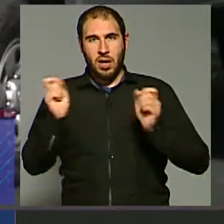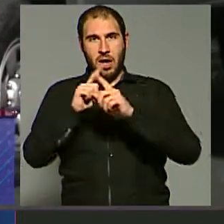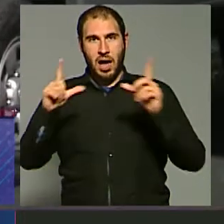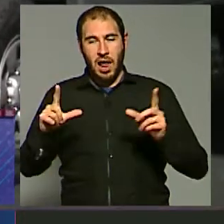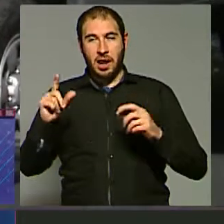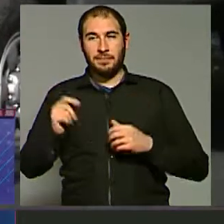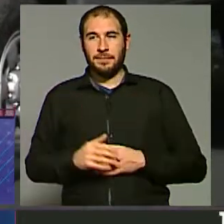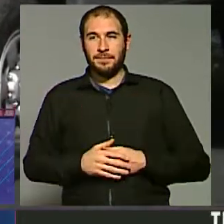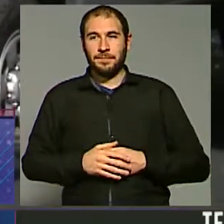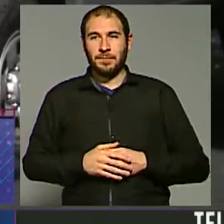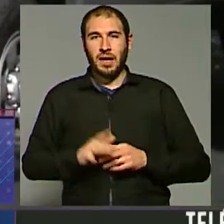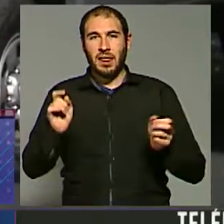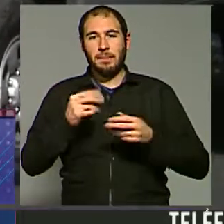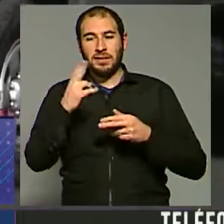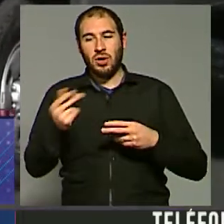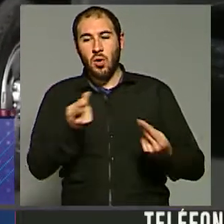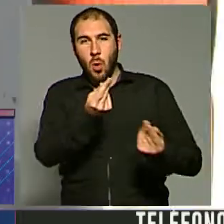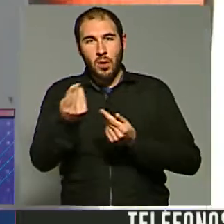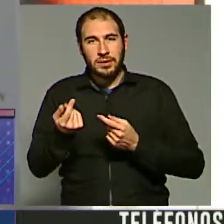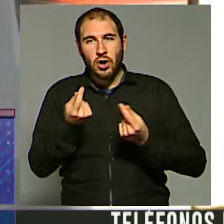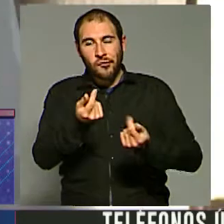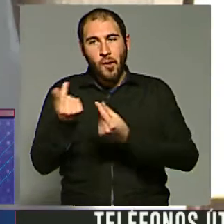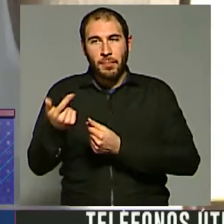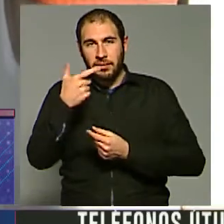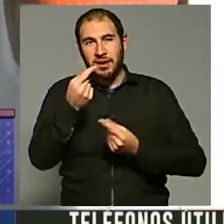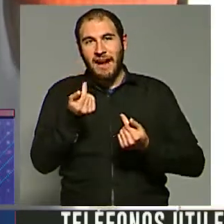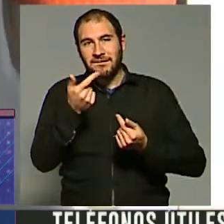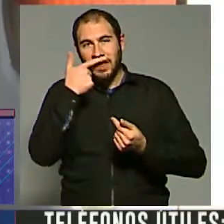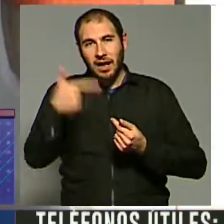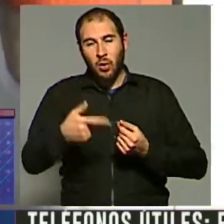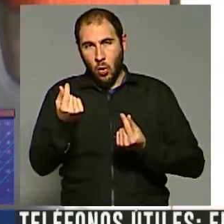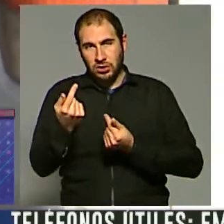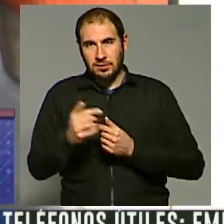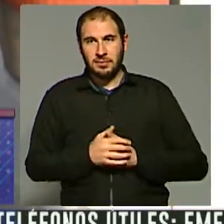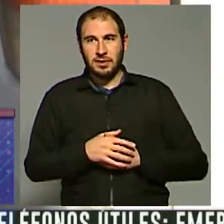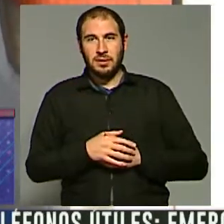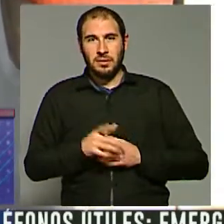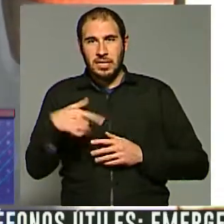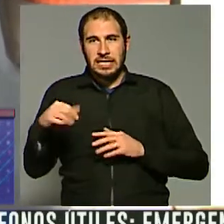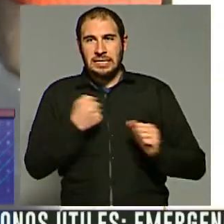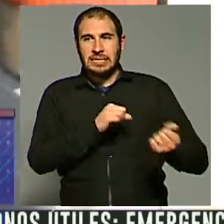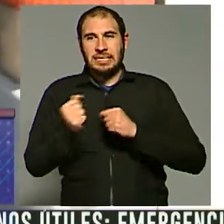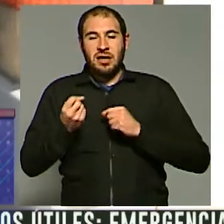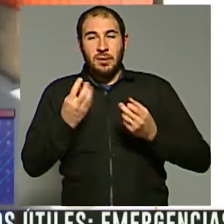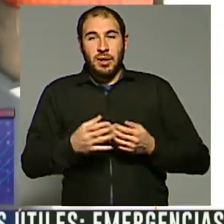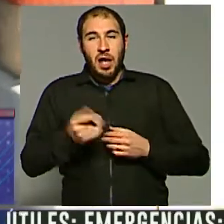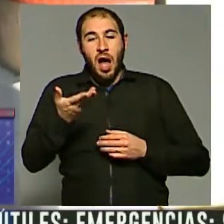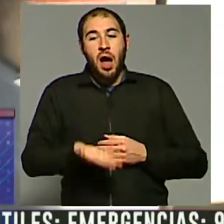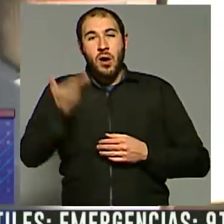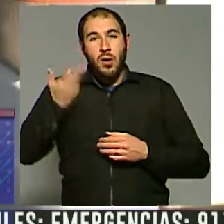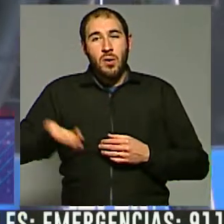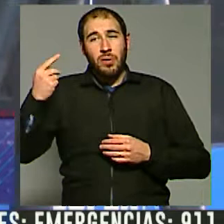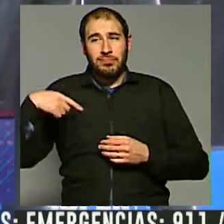menos lo que tiene que ver con los usuarios, aquellos que consumen y que usan combustibles, bueno, se pusieron bastante nerviosos teniendo en cuenta los aumentos de